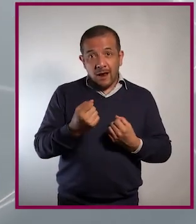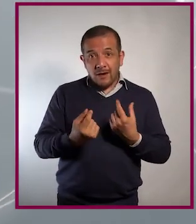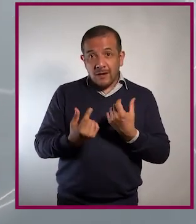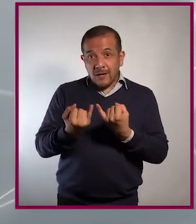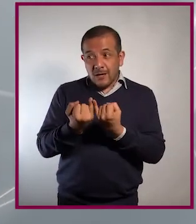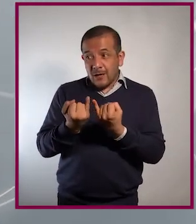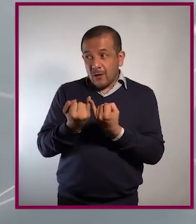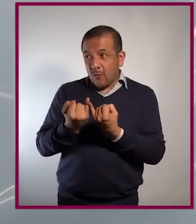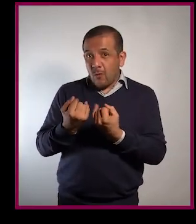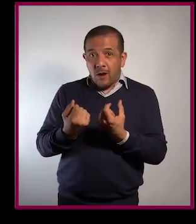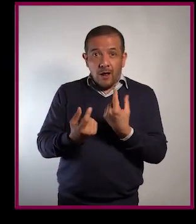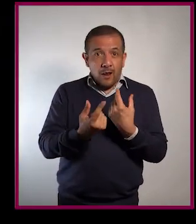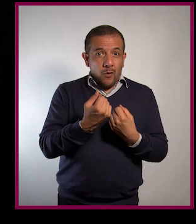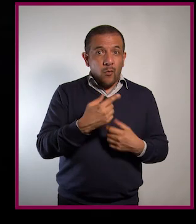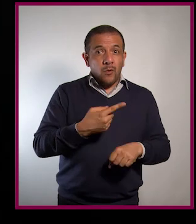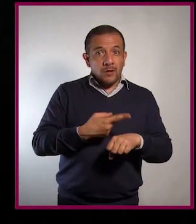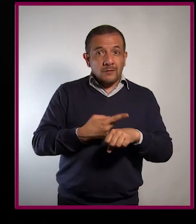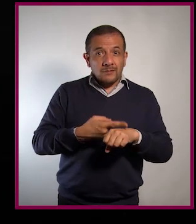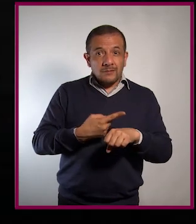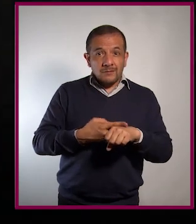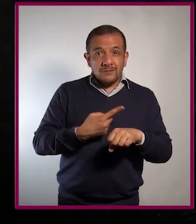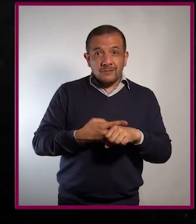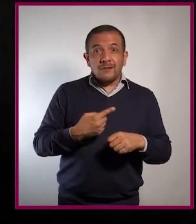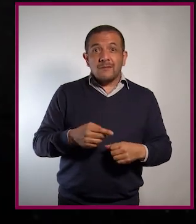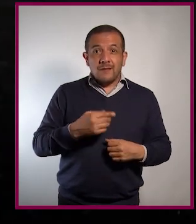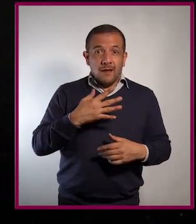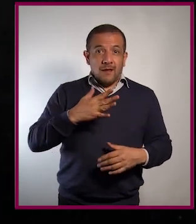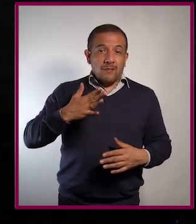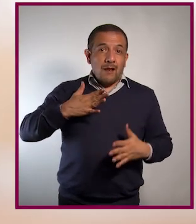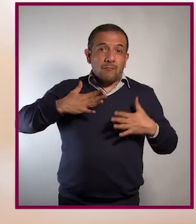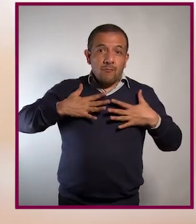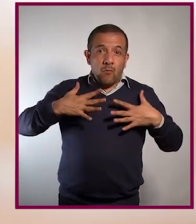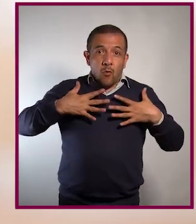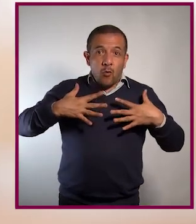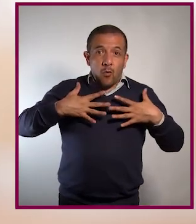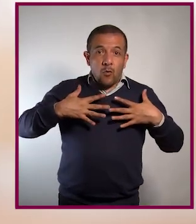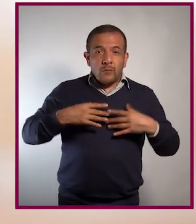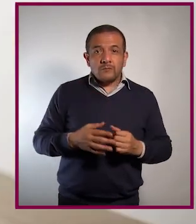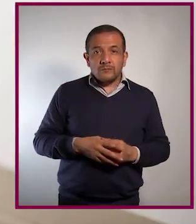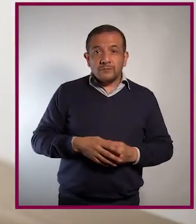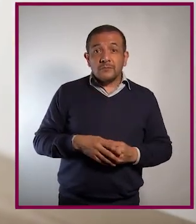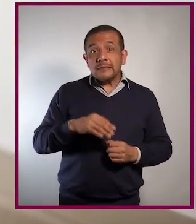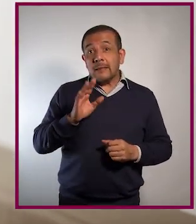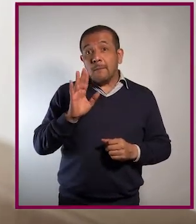similar a muchas otras enfermedades respiratorias, por aerosoles. Se